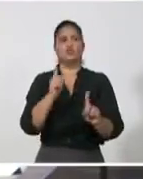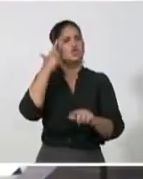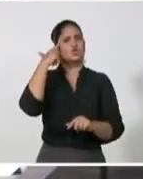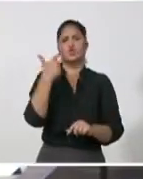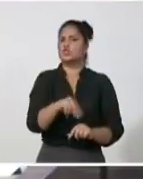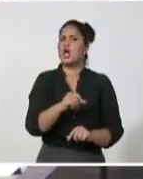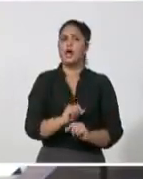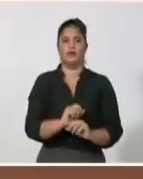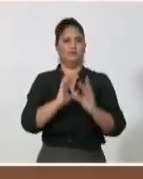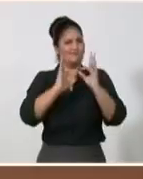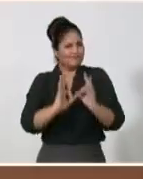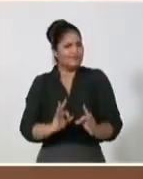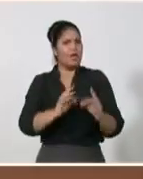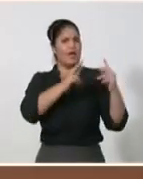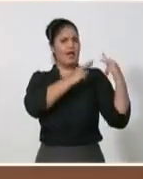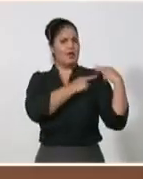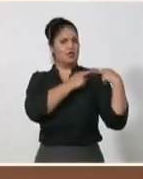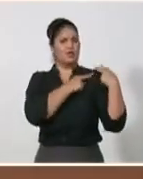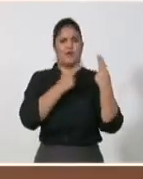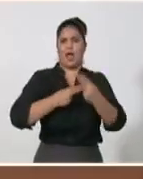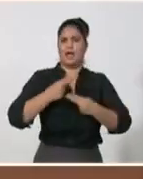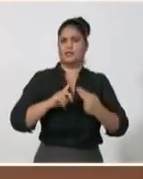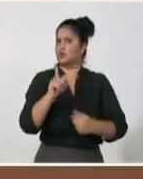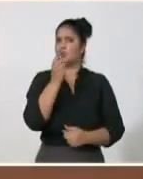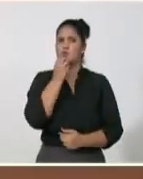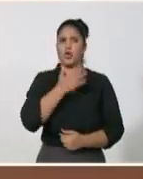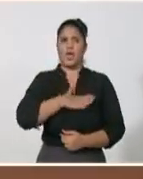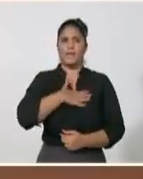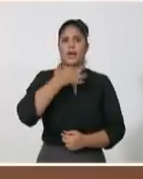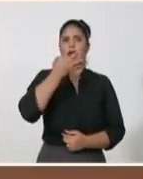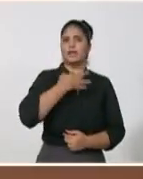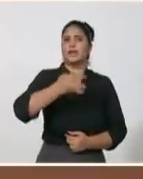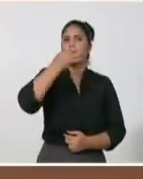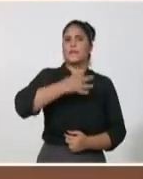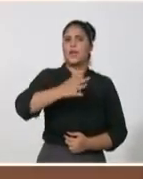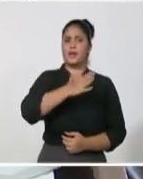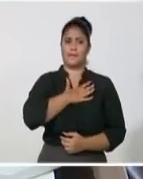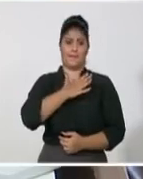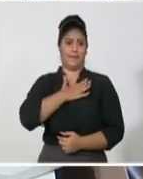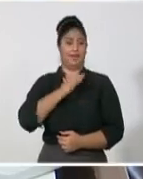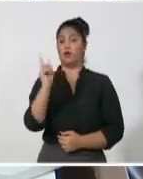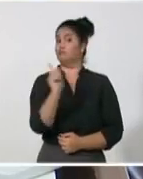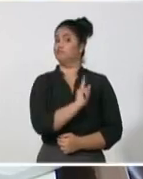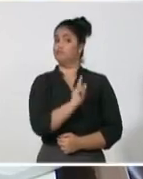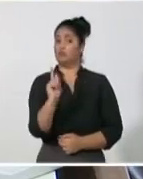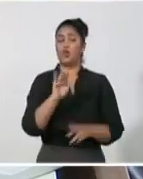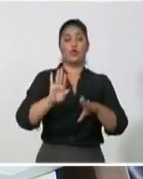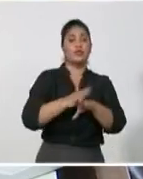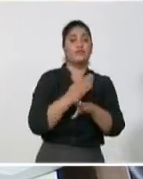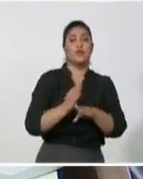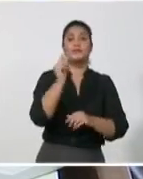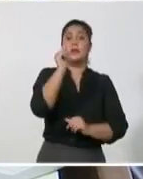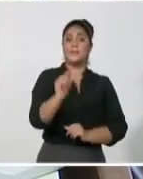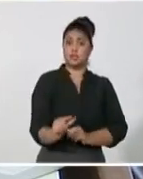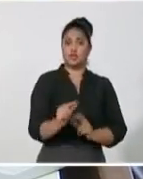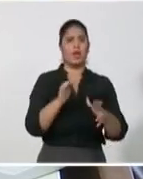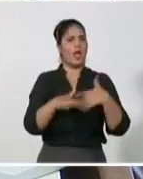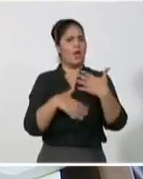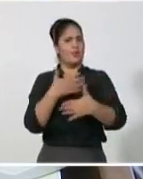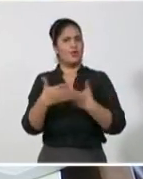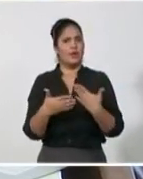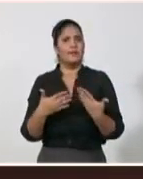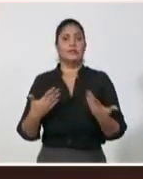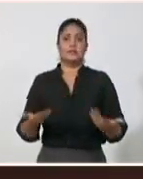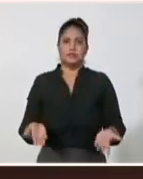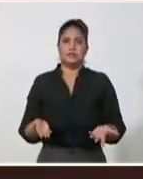no está dirigiendo, ese está esperando que le digan algo para él hacerlo. Que es muy distinto de cuando una persona se ve ante un problema y por el compromiso